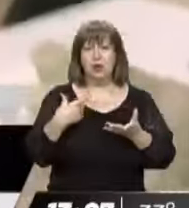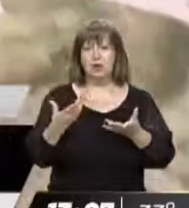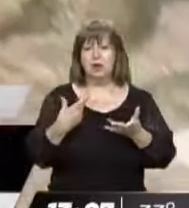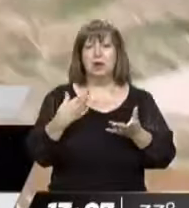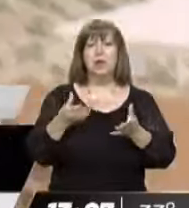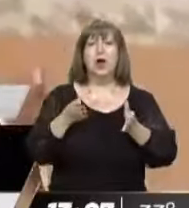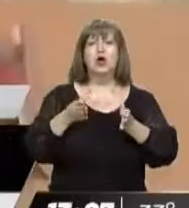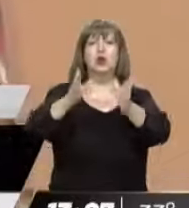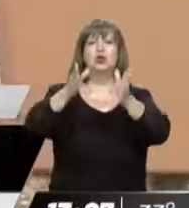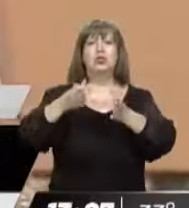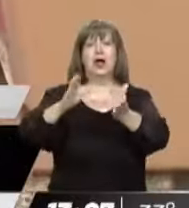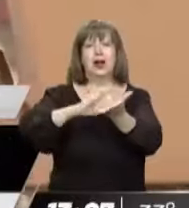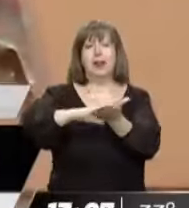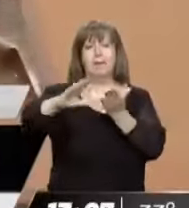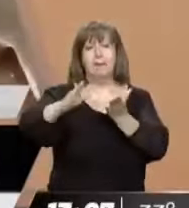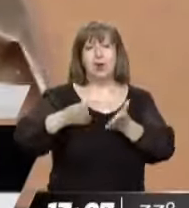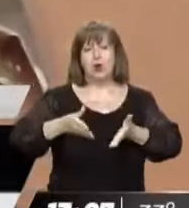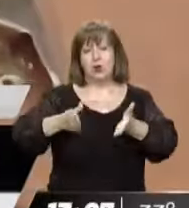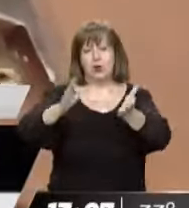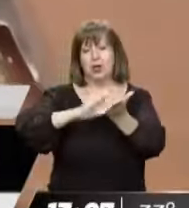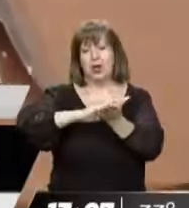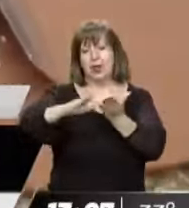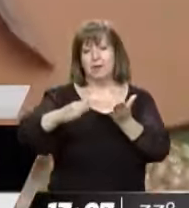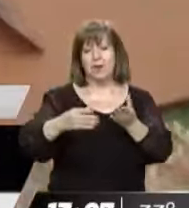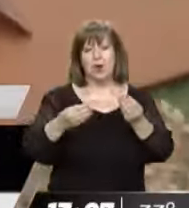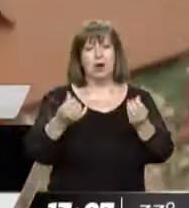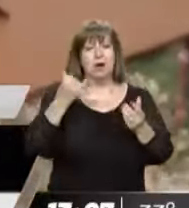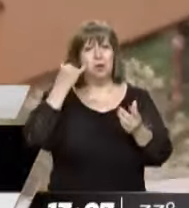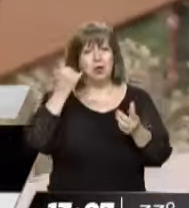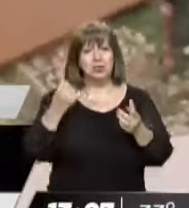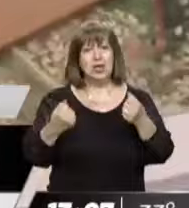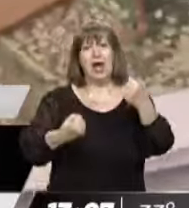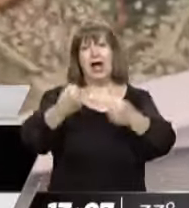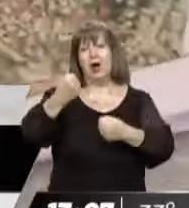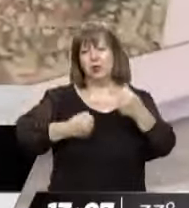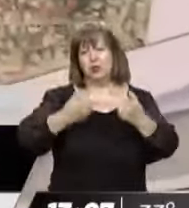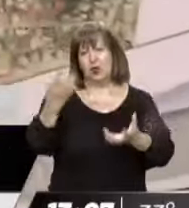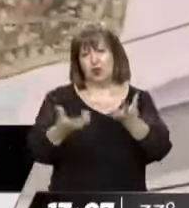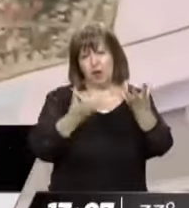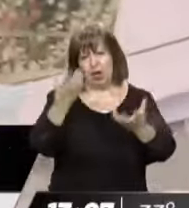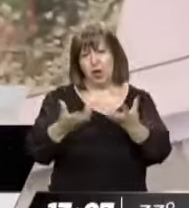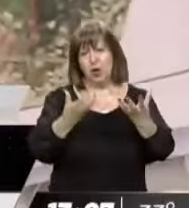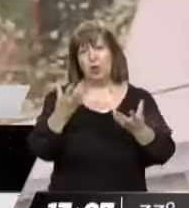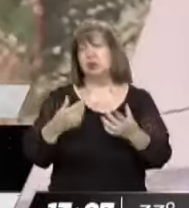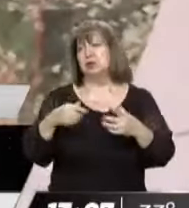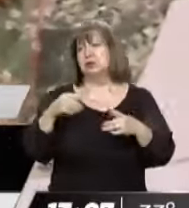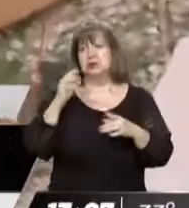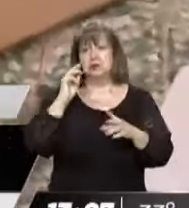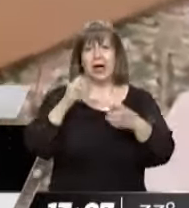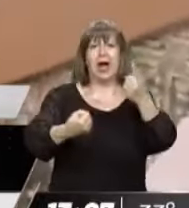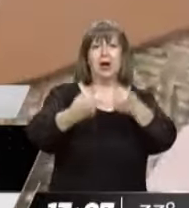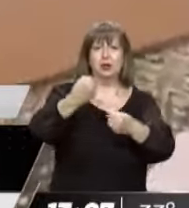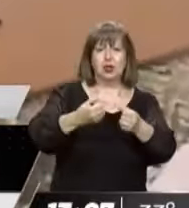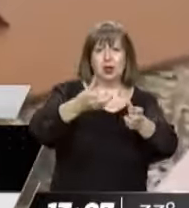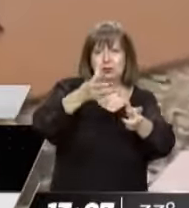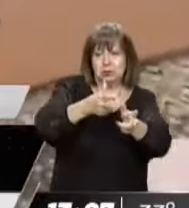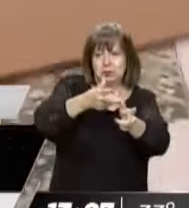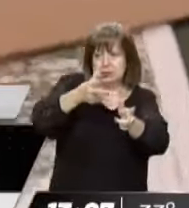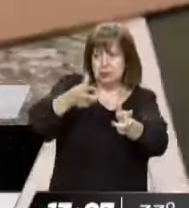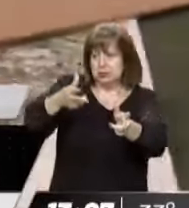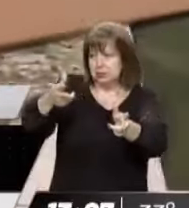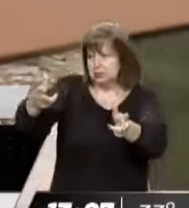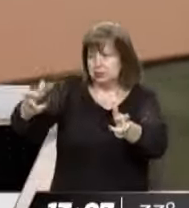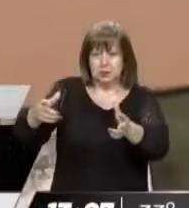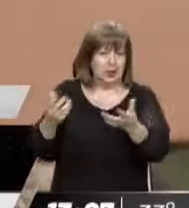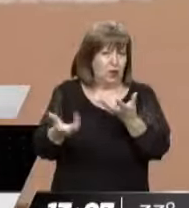despejar las rutas, que es lo que más problemas nos ha provocado. Mucho auto quemado. entonces nos complica el trabajo. Me